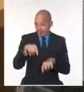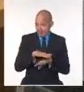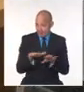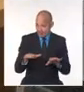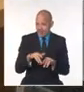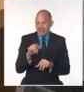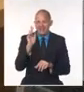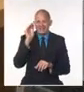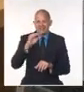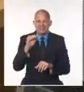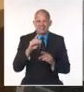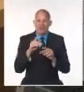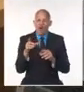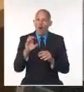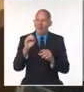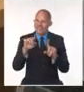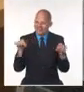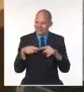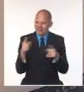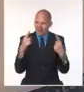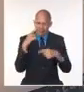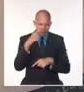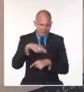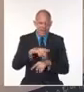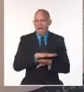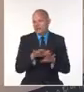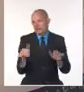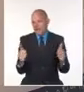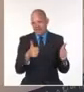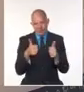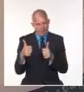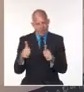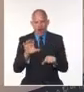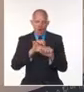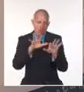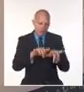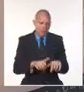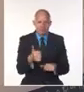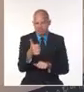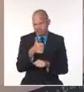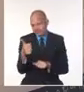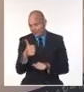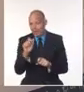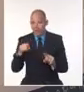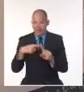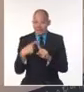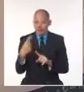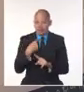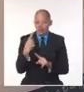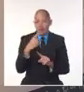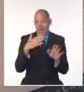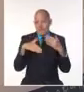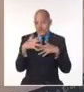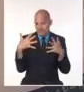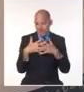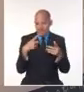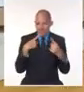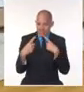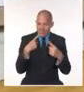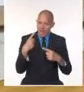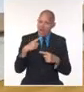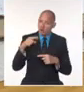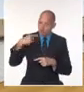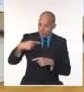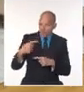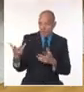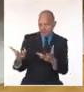de los trámites de legalización también están en muchas mejores condiciones y el MINRECS tiene la capacidad de recibir diariamente todas las solicitudes que puedan